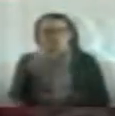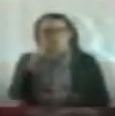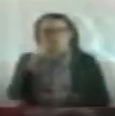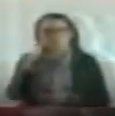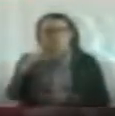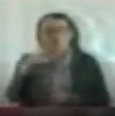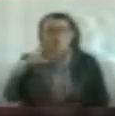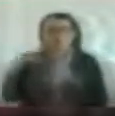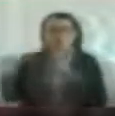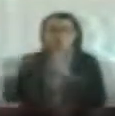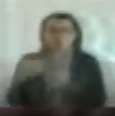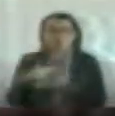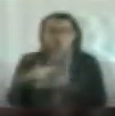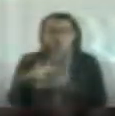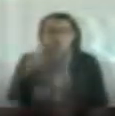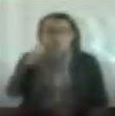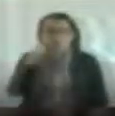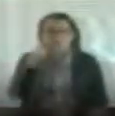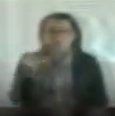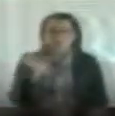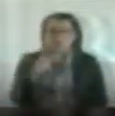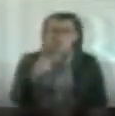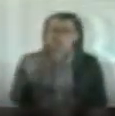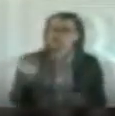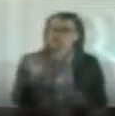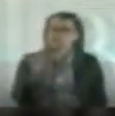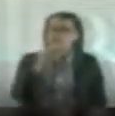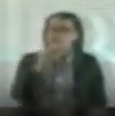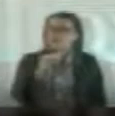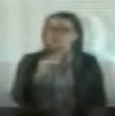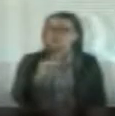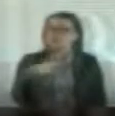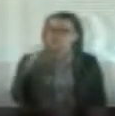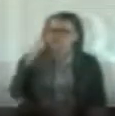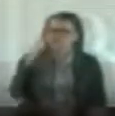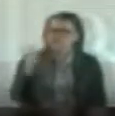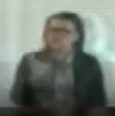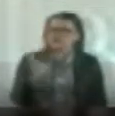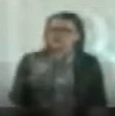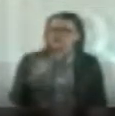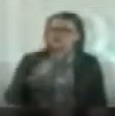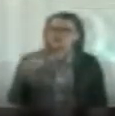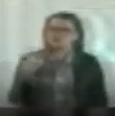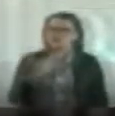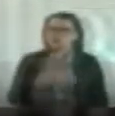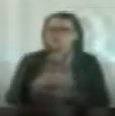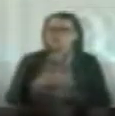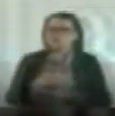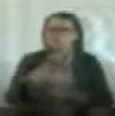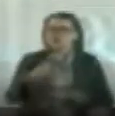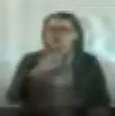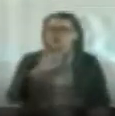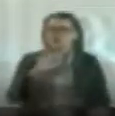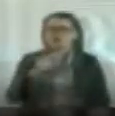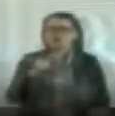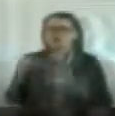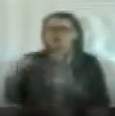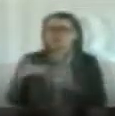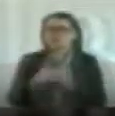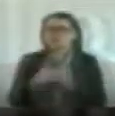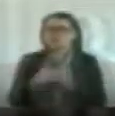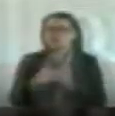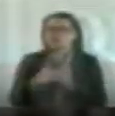crisis humanitaria, pero nadie lo dice. Ustedes saben que en Venezuela viven 5.600.000 colombianos, aquí con